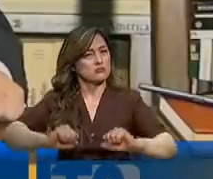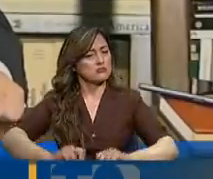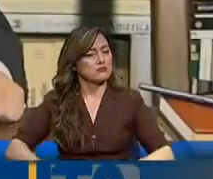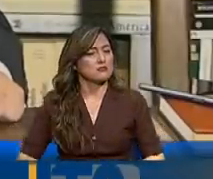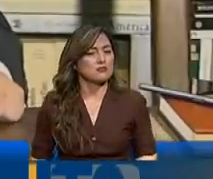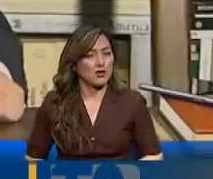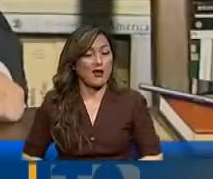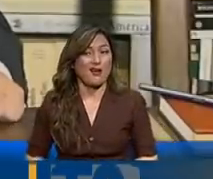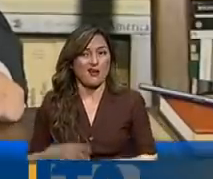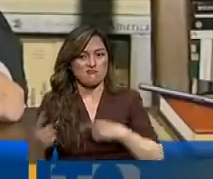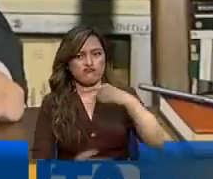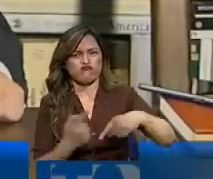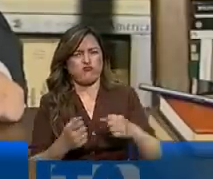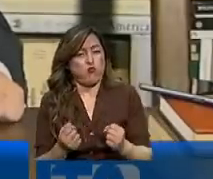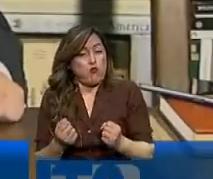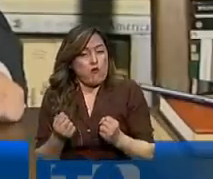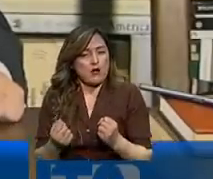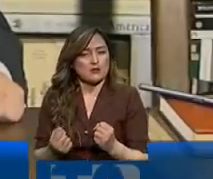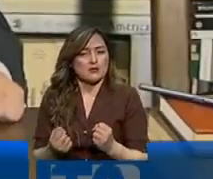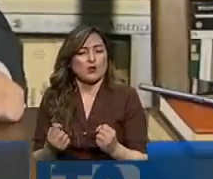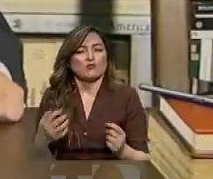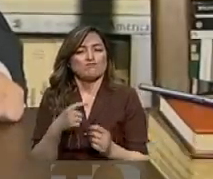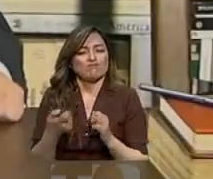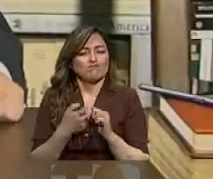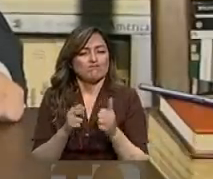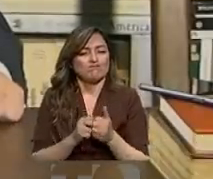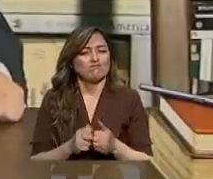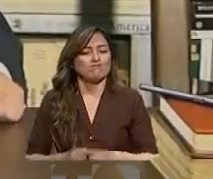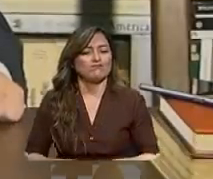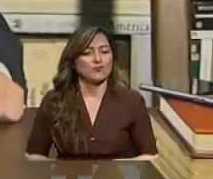Y hasta huracanes, añadiría yo. Dayana Monroy, 24 horas.